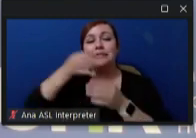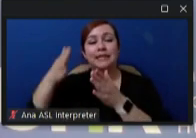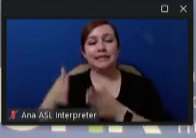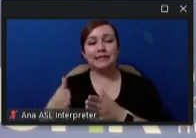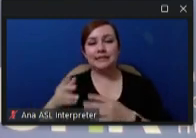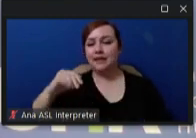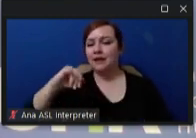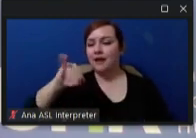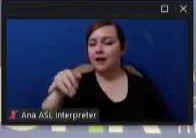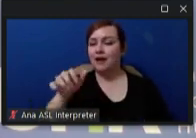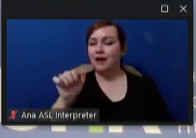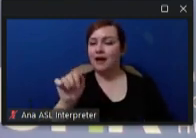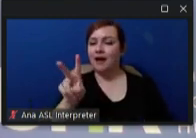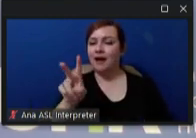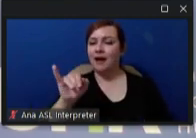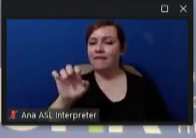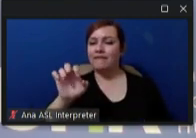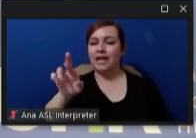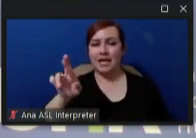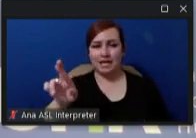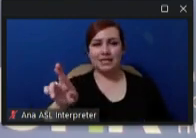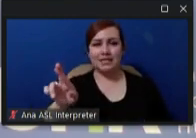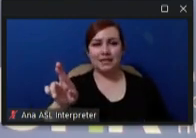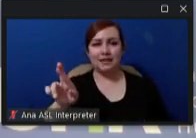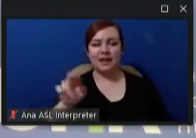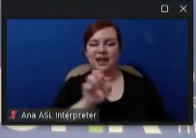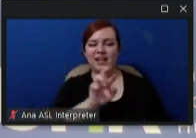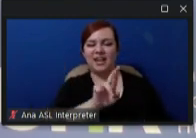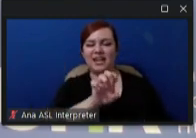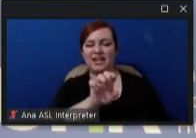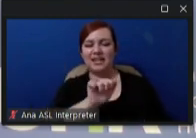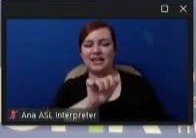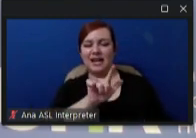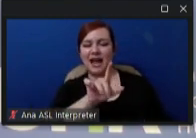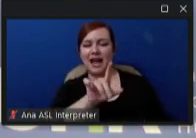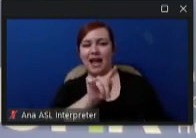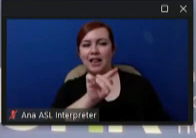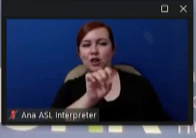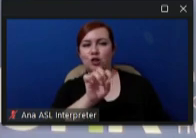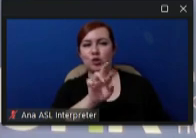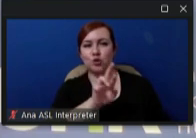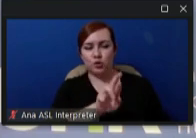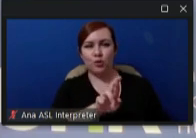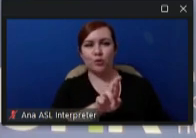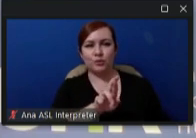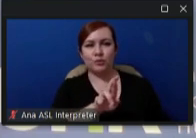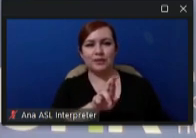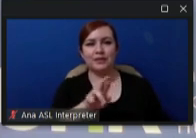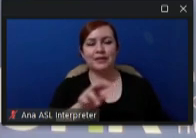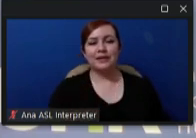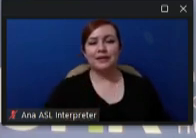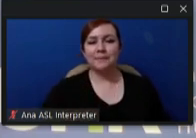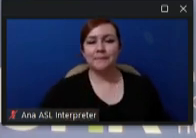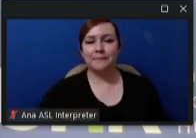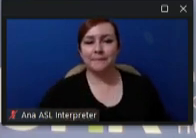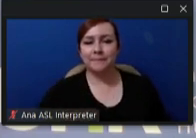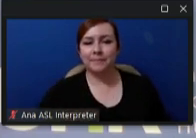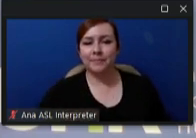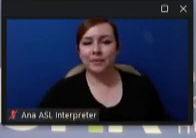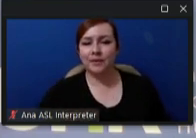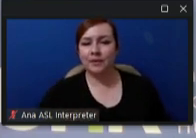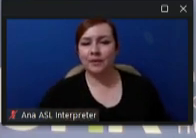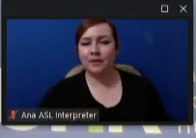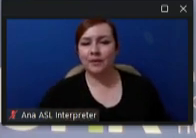que es el relator que inicia su periodo, está estrenándose en esta audiencia como